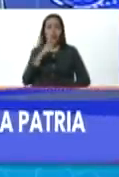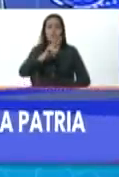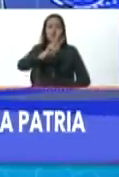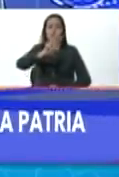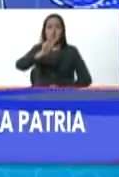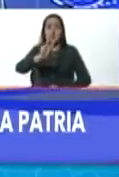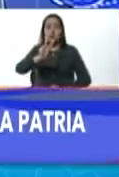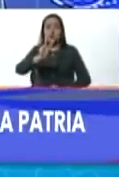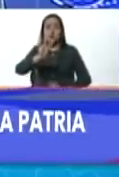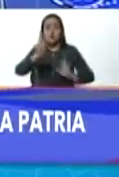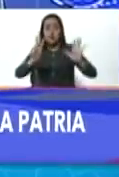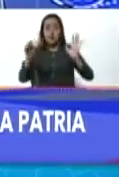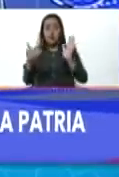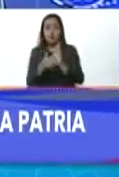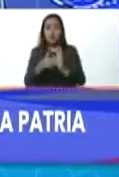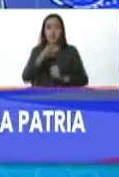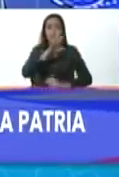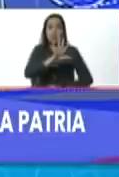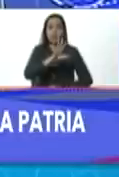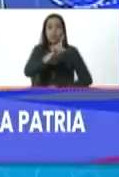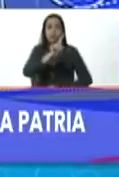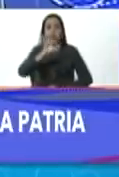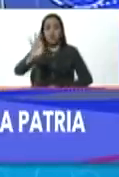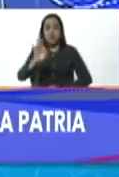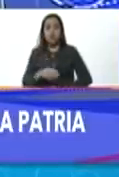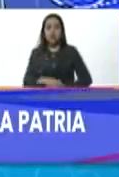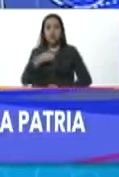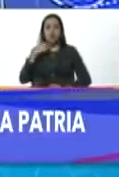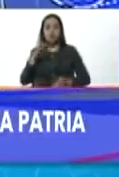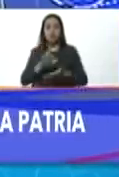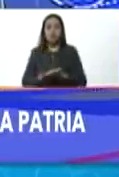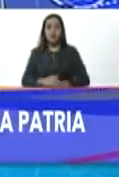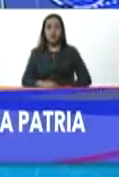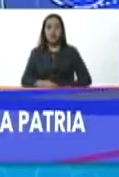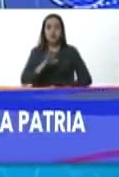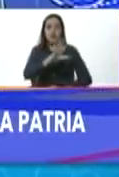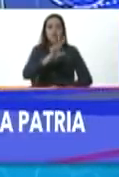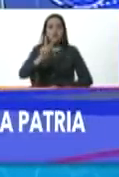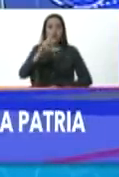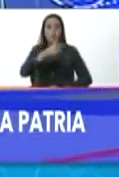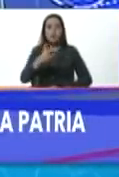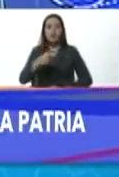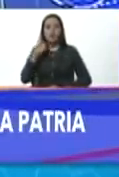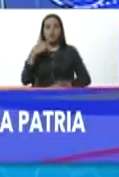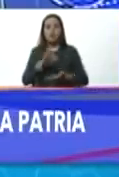7.513 casos, 54 personas fallecidas. España,